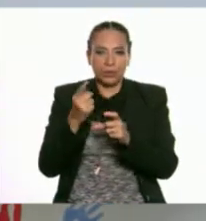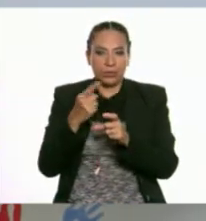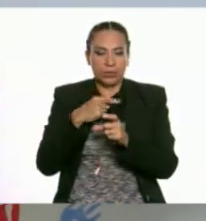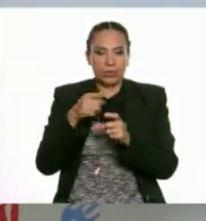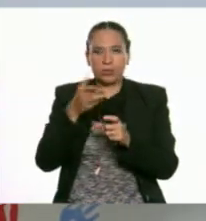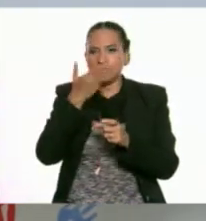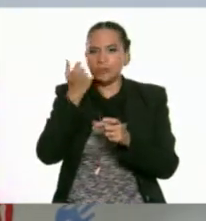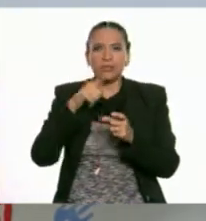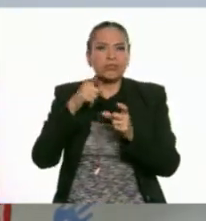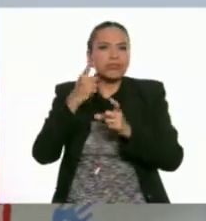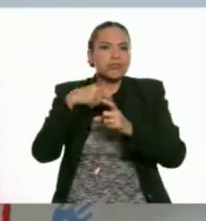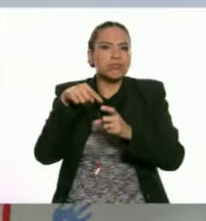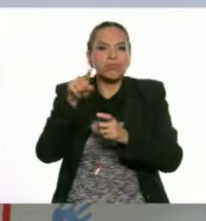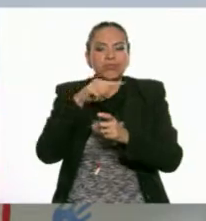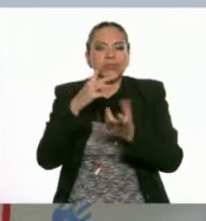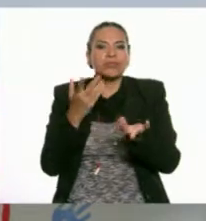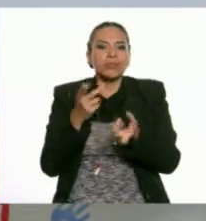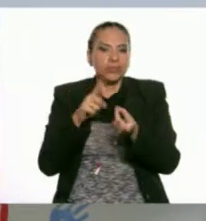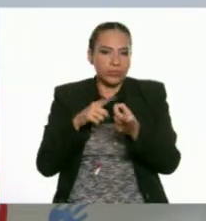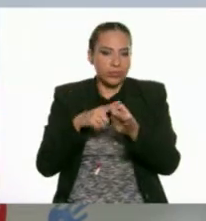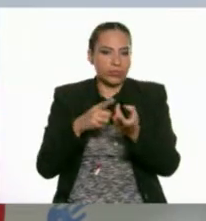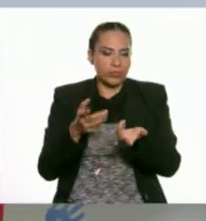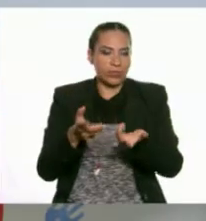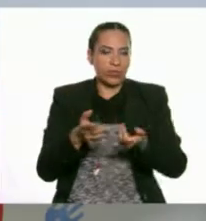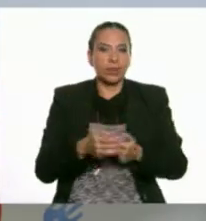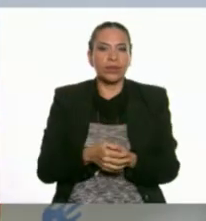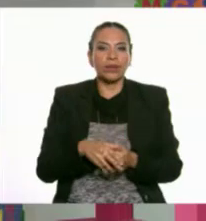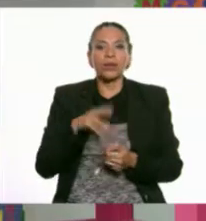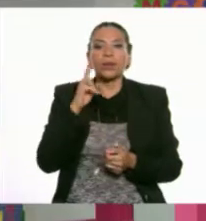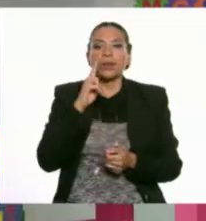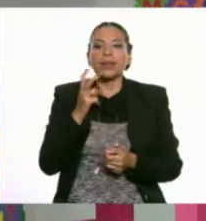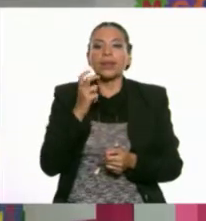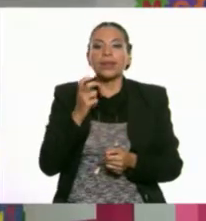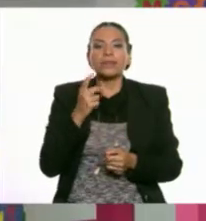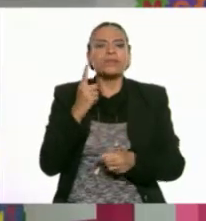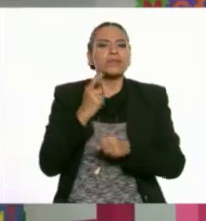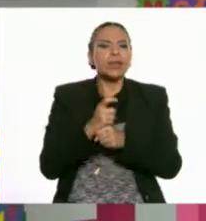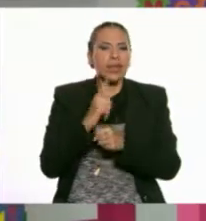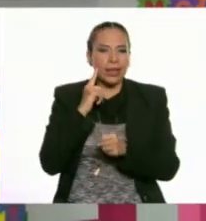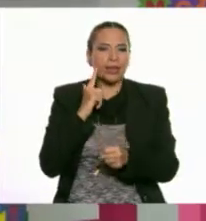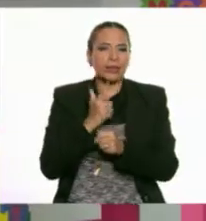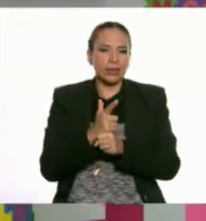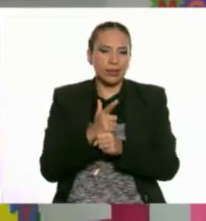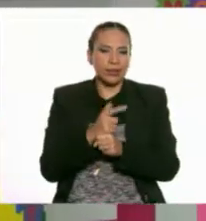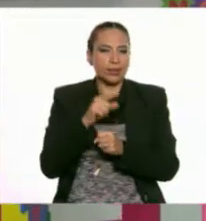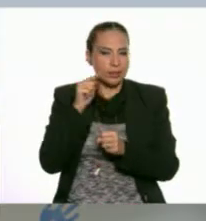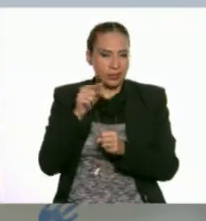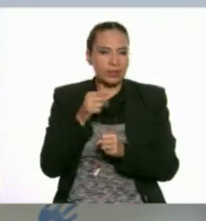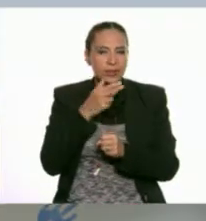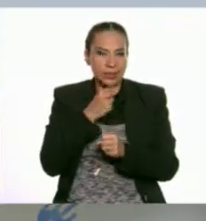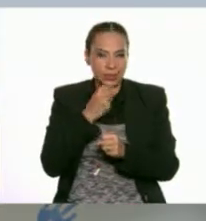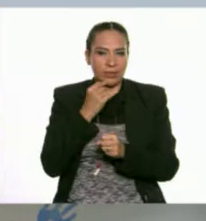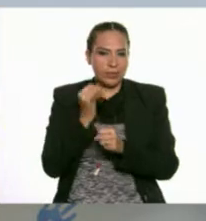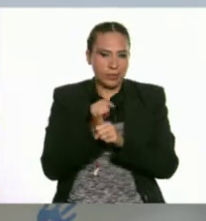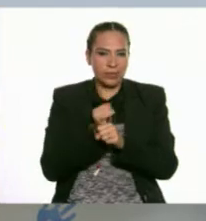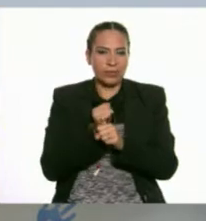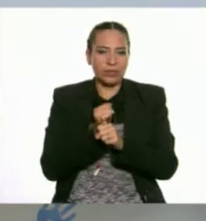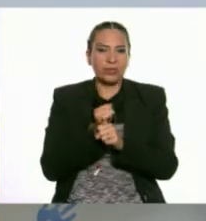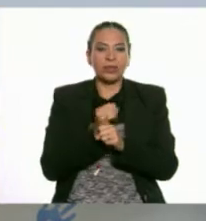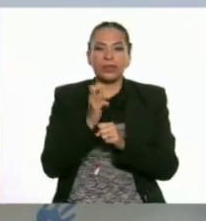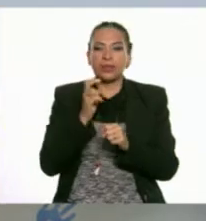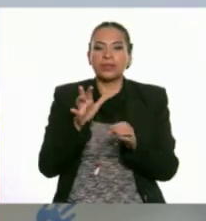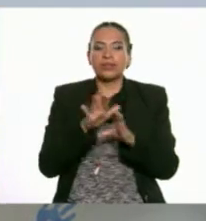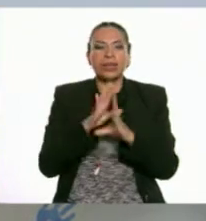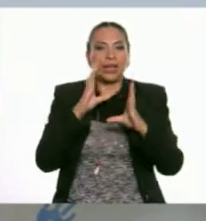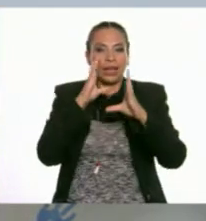oscila, no sabe para dónde ir la flechita. Wow. ¿Viste entonces lo primero que descubrió Ørsted? Sí. Y además este cable